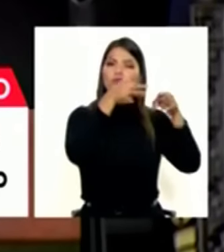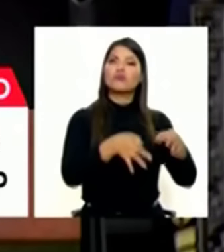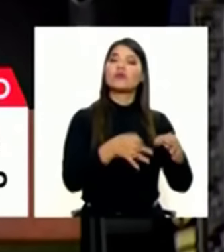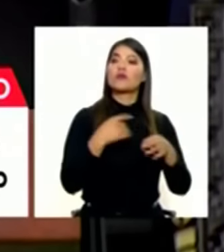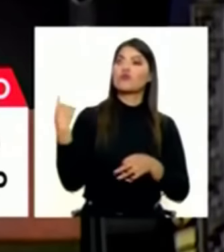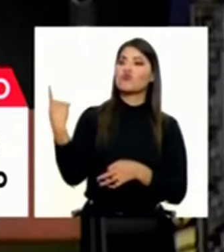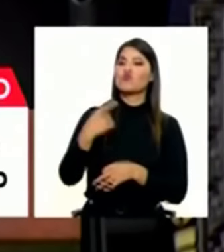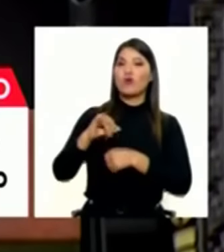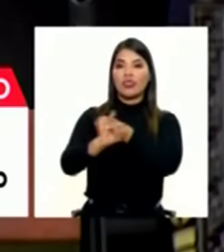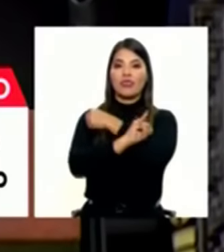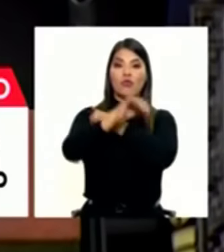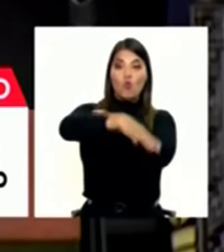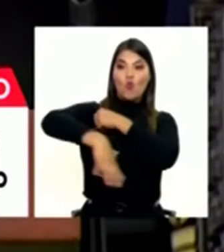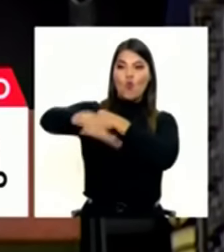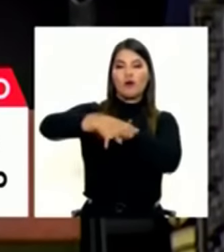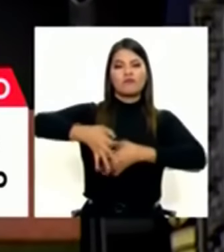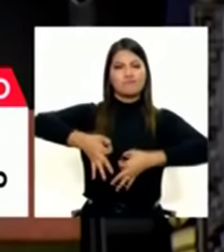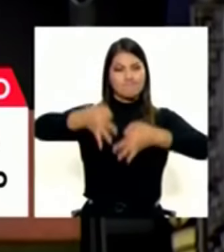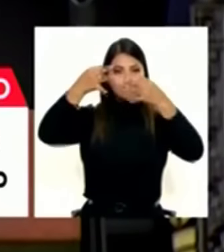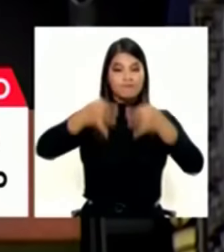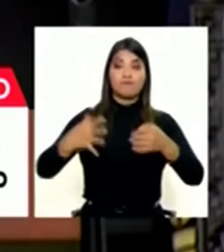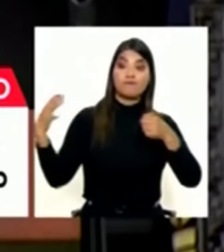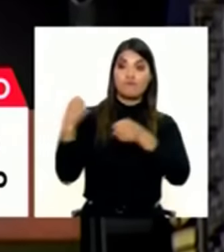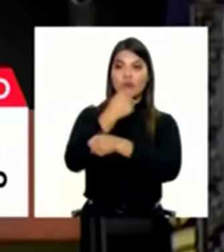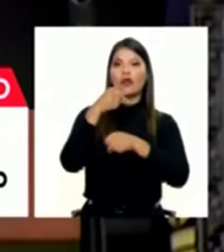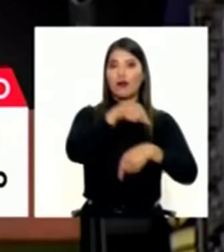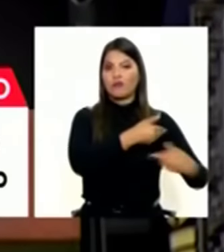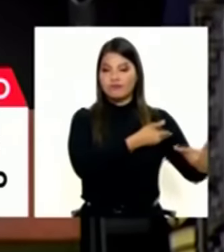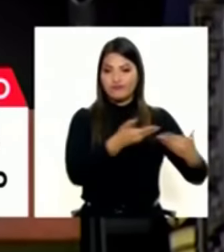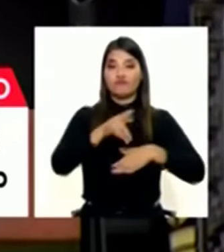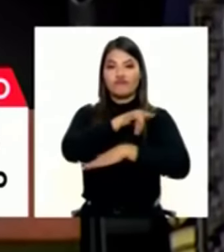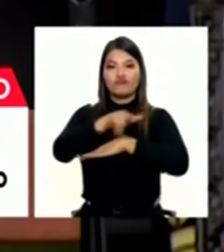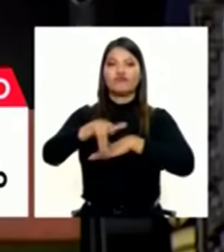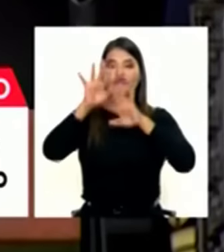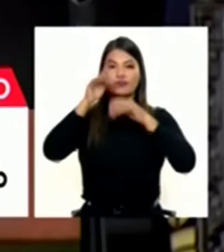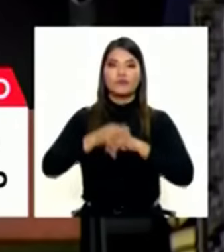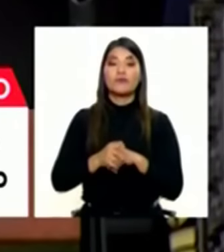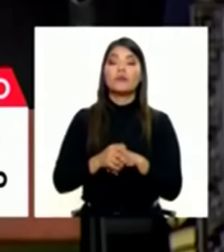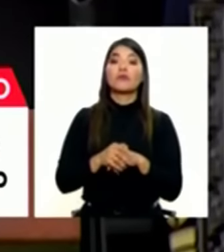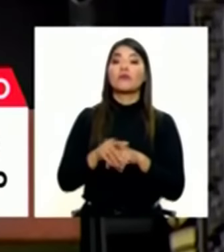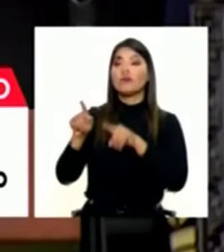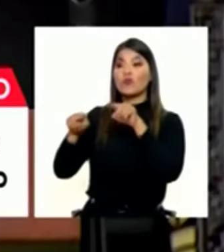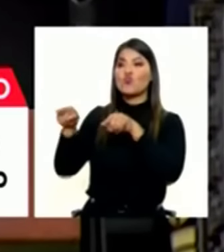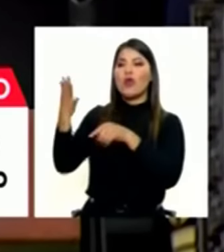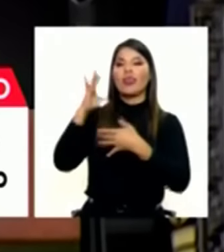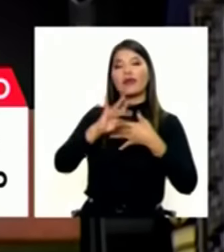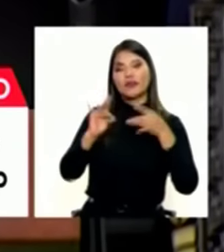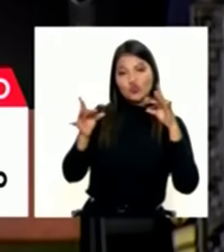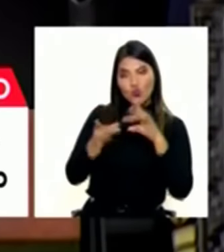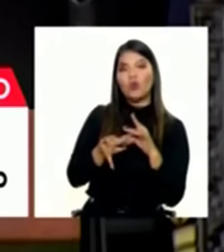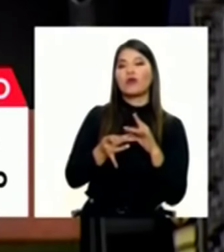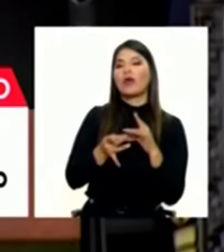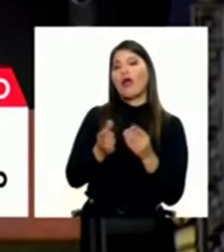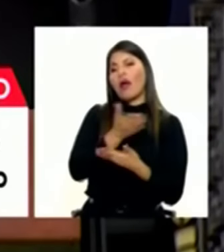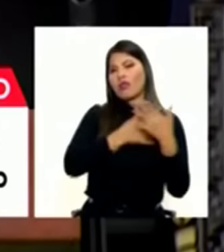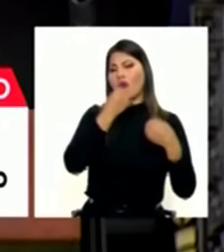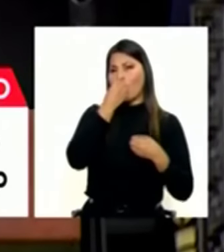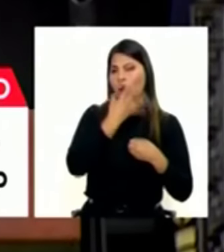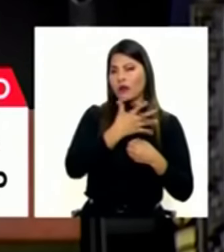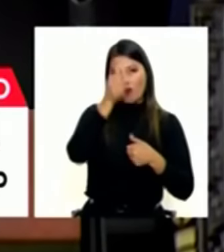una institución decisiva para la victoria. Entre sus hitos históricos está